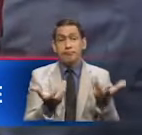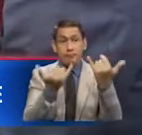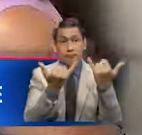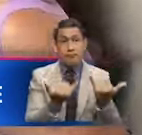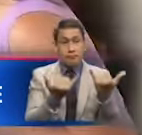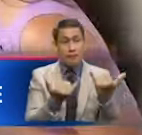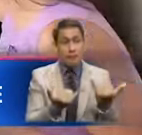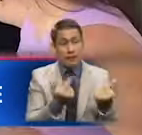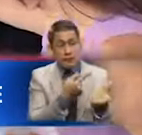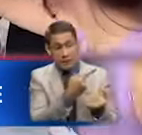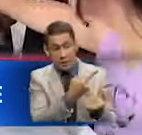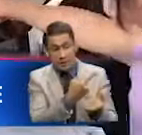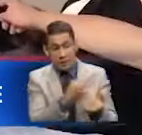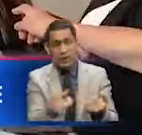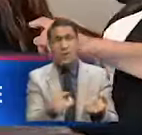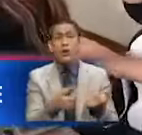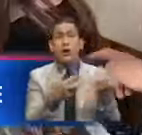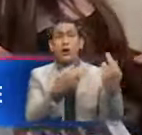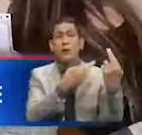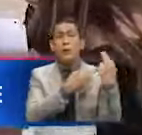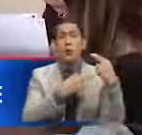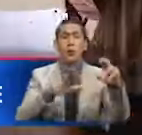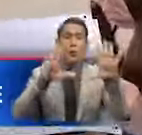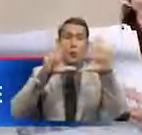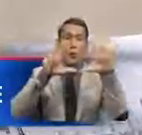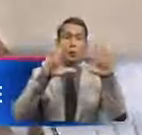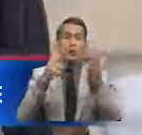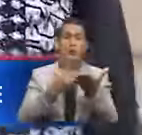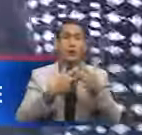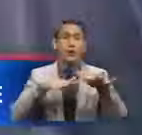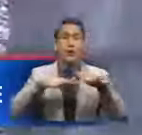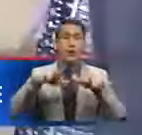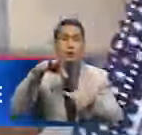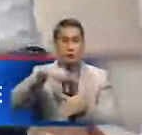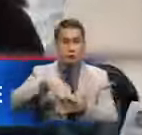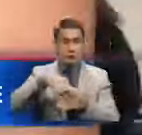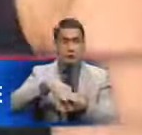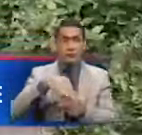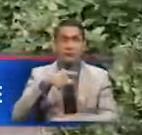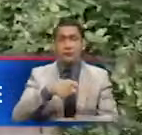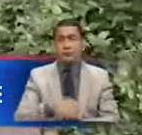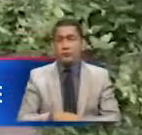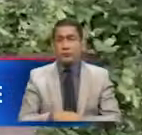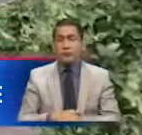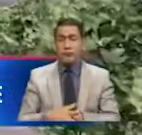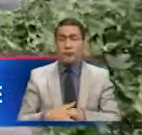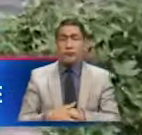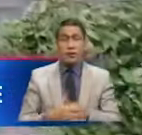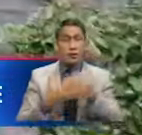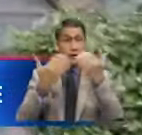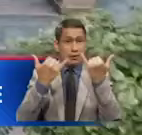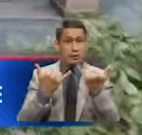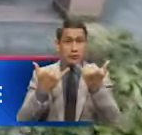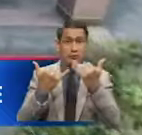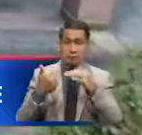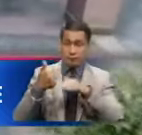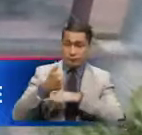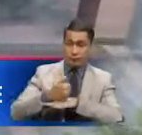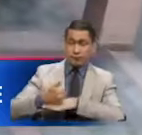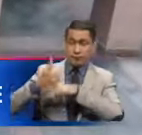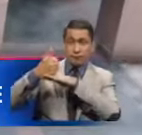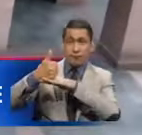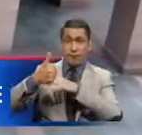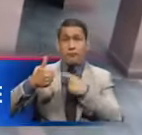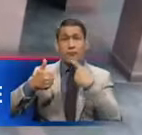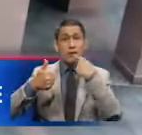realizado 8 procesos electorales de carácter nacional en 4 jornadas democráticas. La Procuraduría General del Estado aclaró que